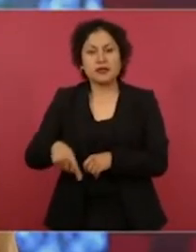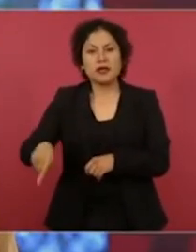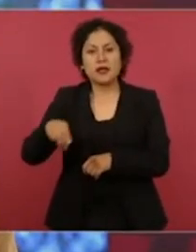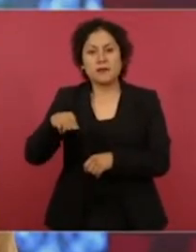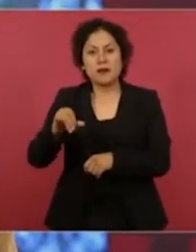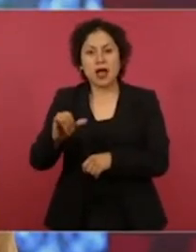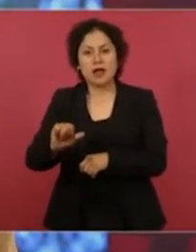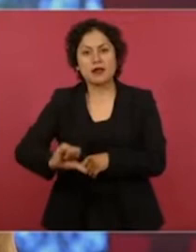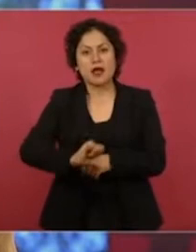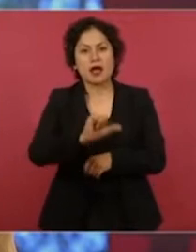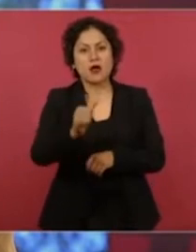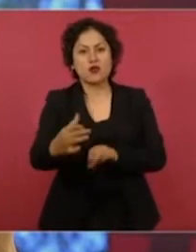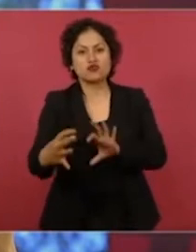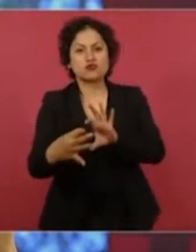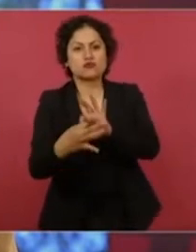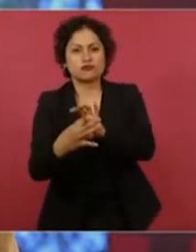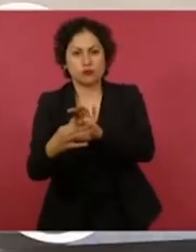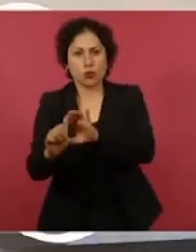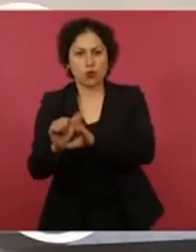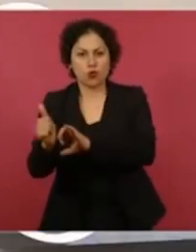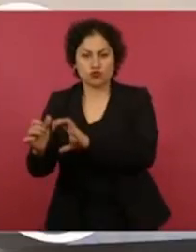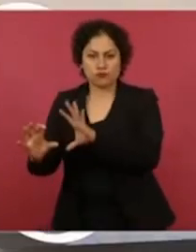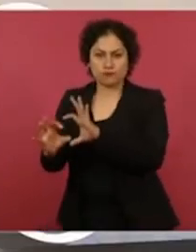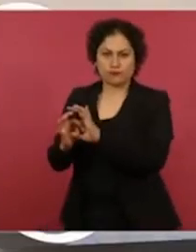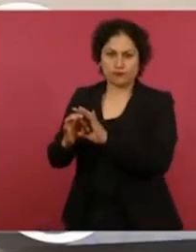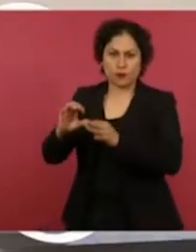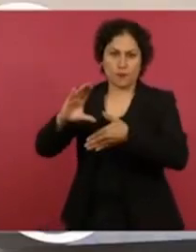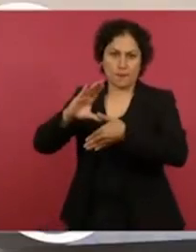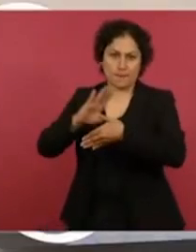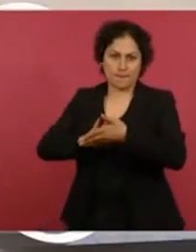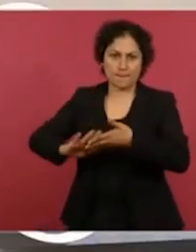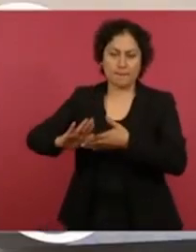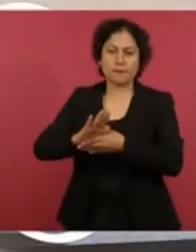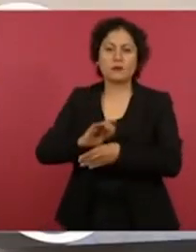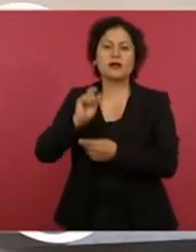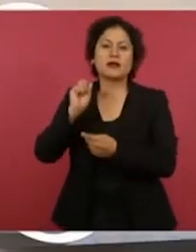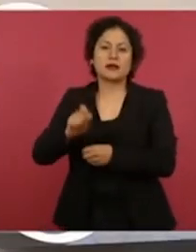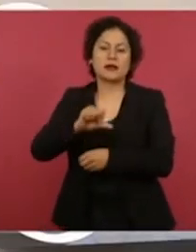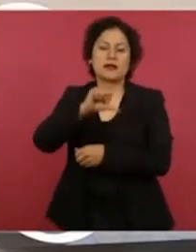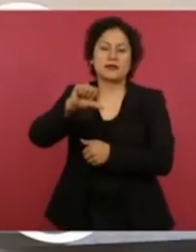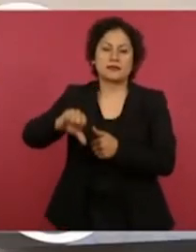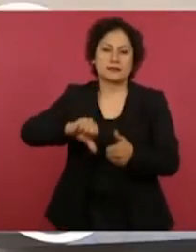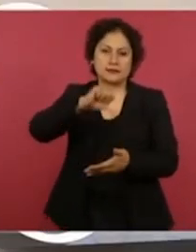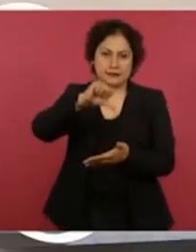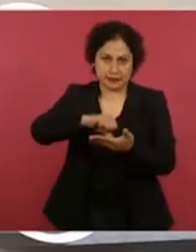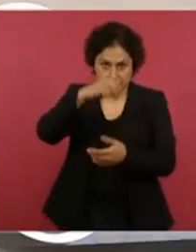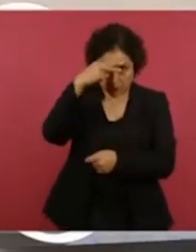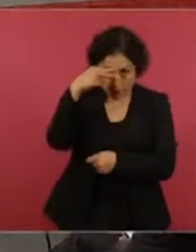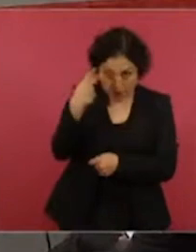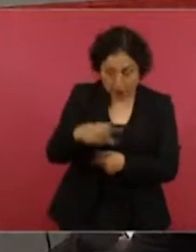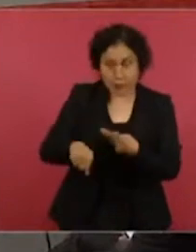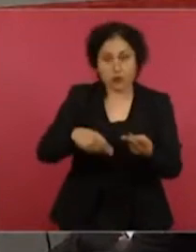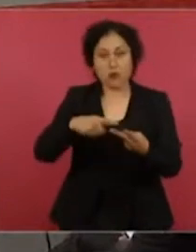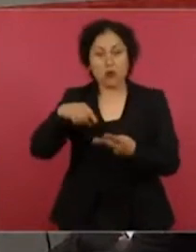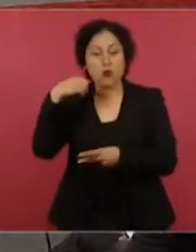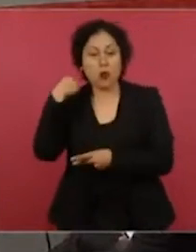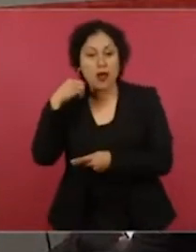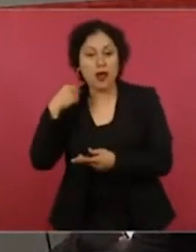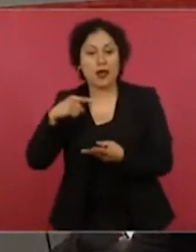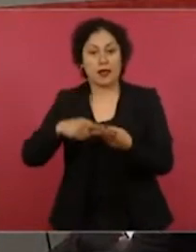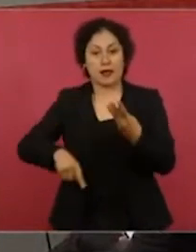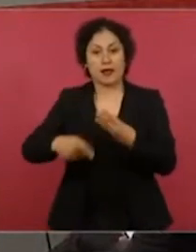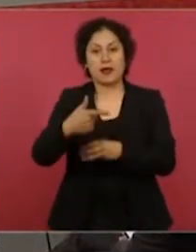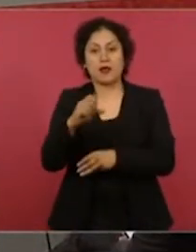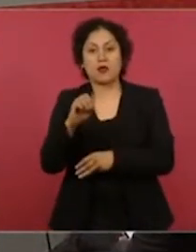con otras regiones de Mesoamérica, en particular con el centro de México, Oaxaca y la costa del Golfo, de